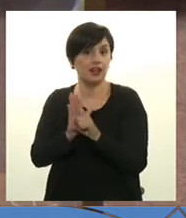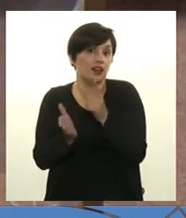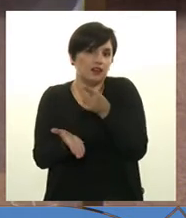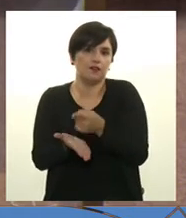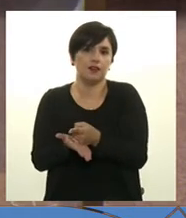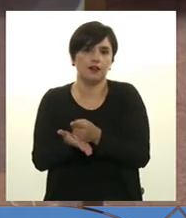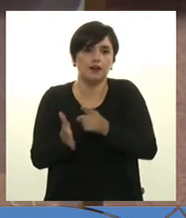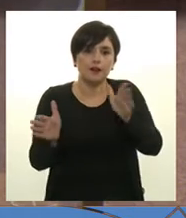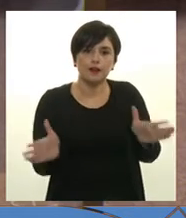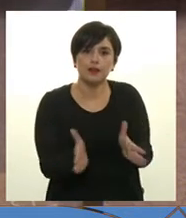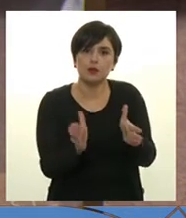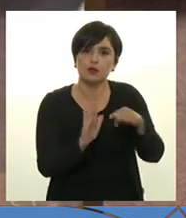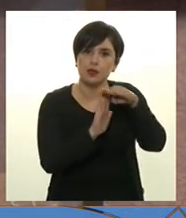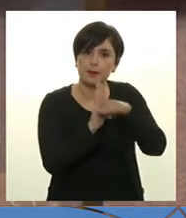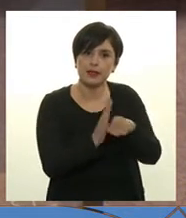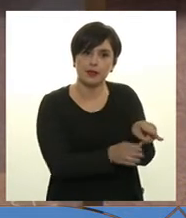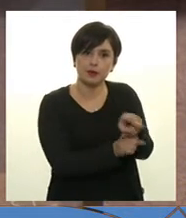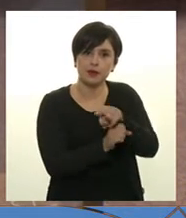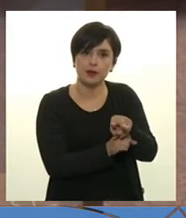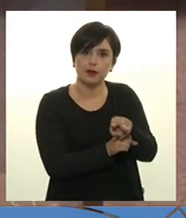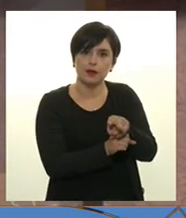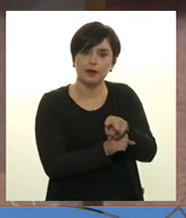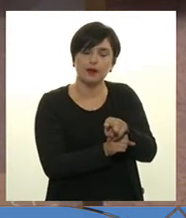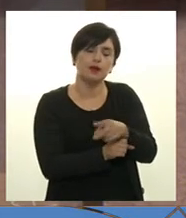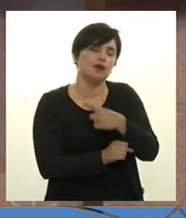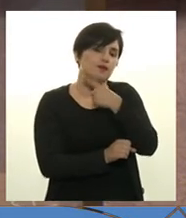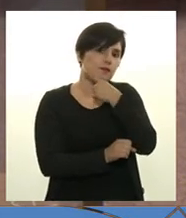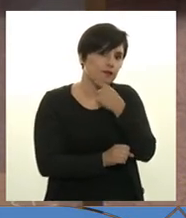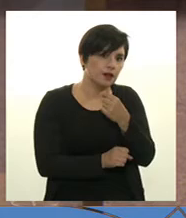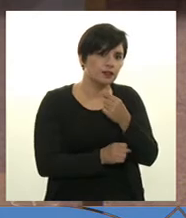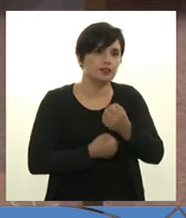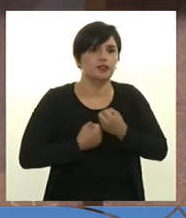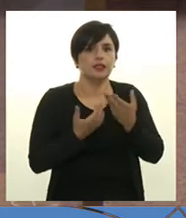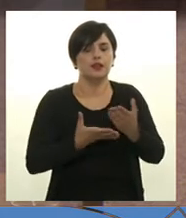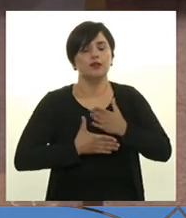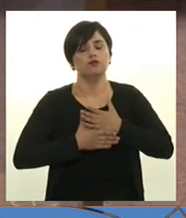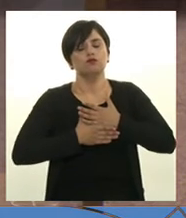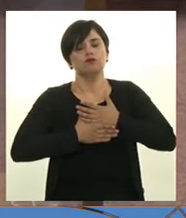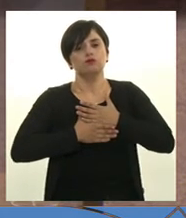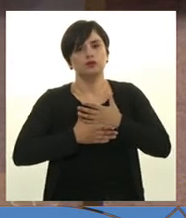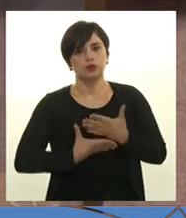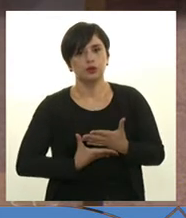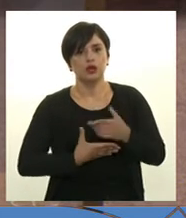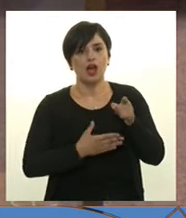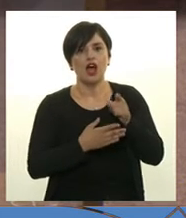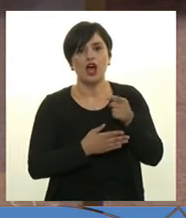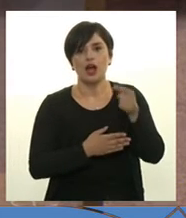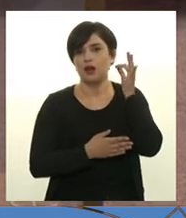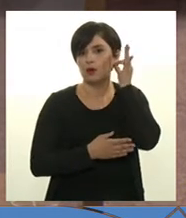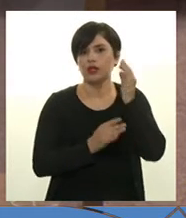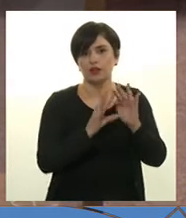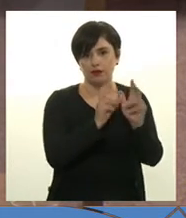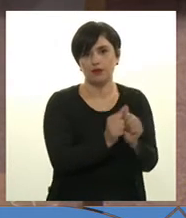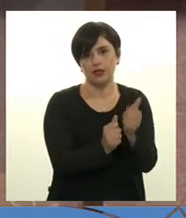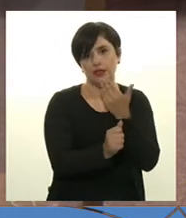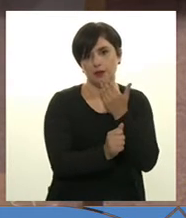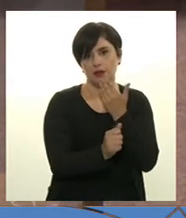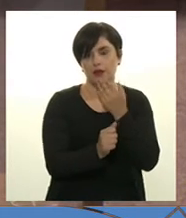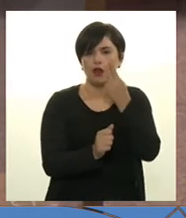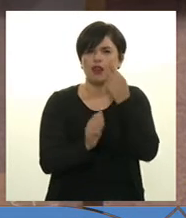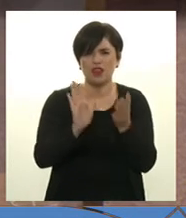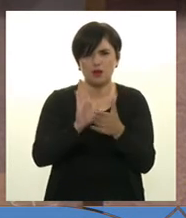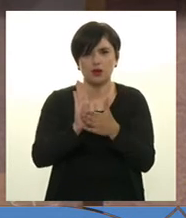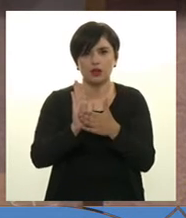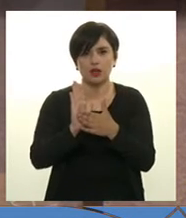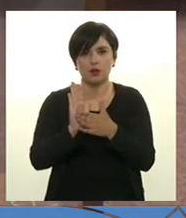impulsar medidas administrativas que faciliten y dan respiro a todas ellas y sus familias demostremos con hechos nuestra preocupación por la